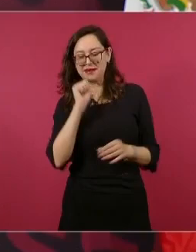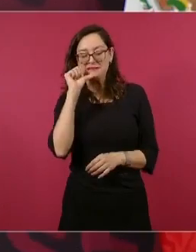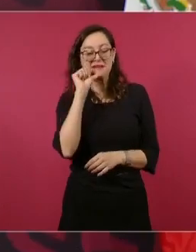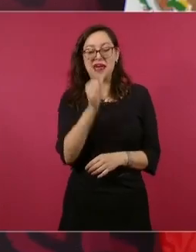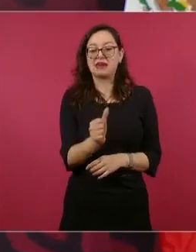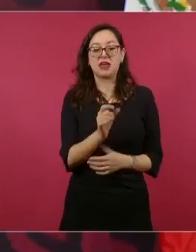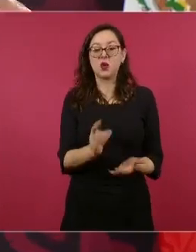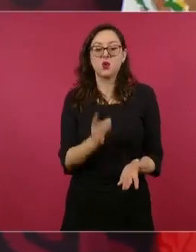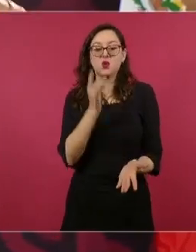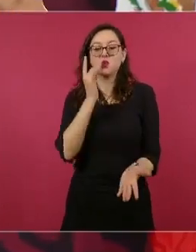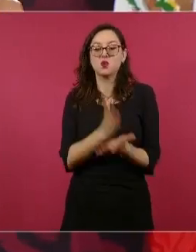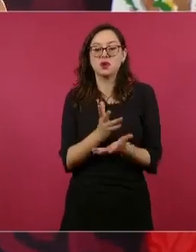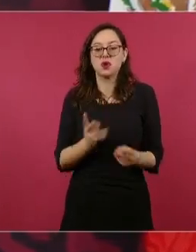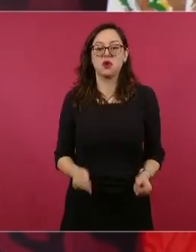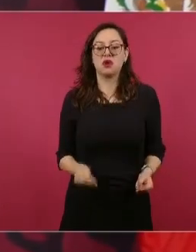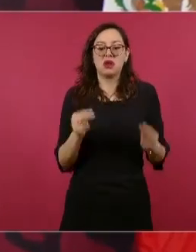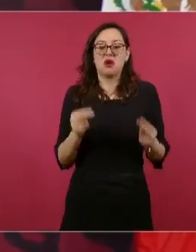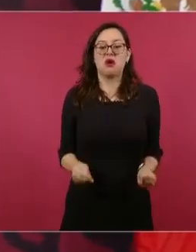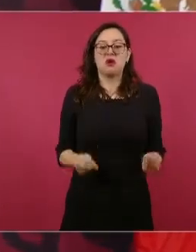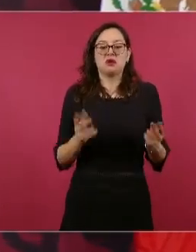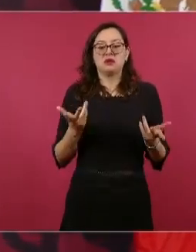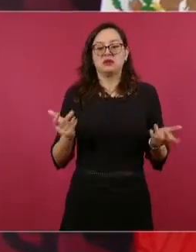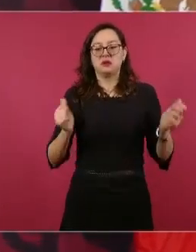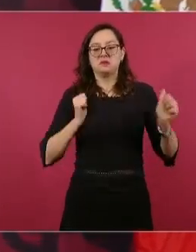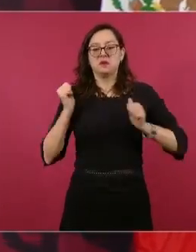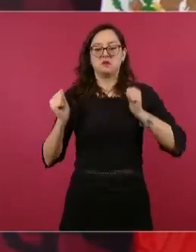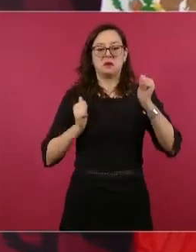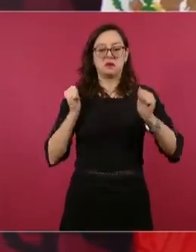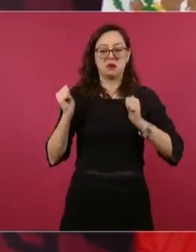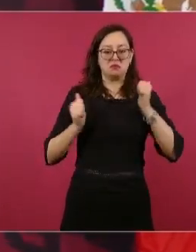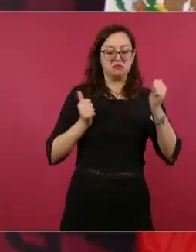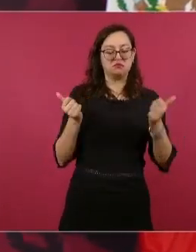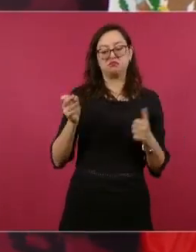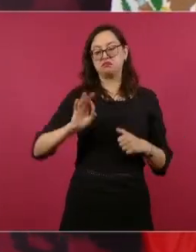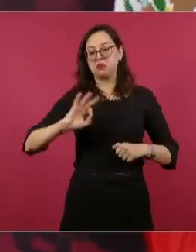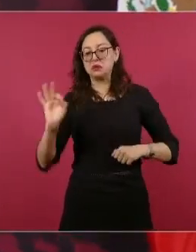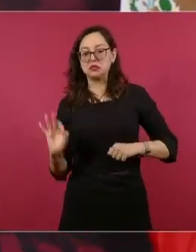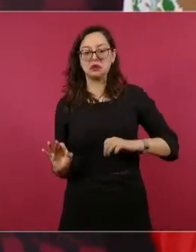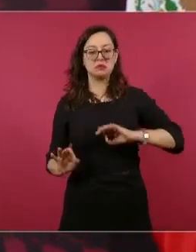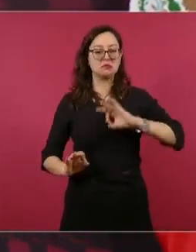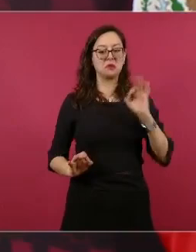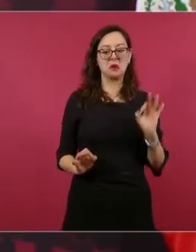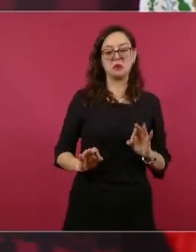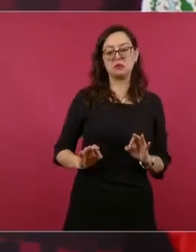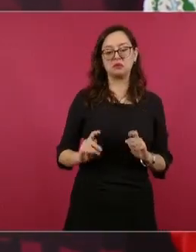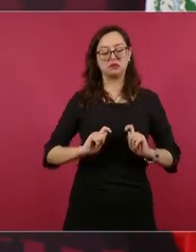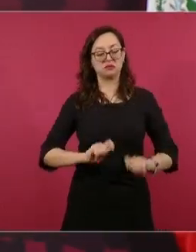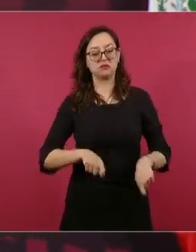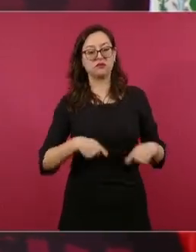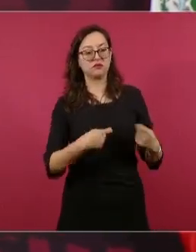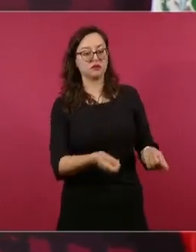sino les entregaban las concesiones para que pudieran